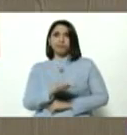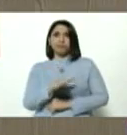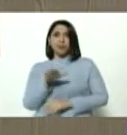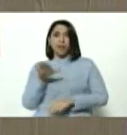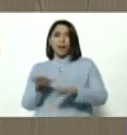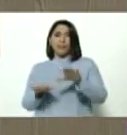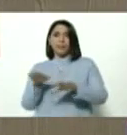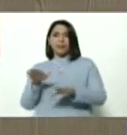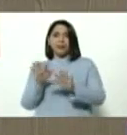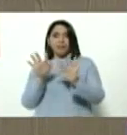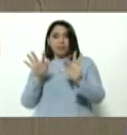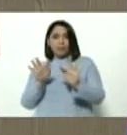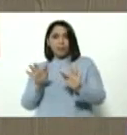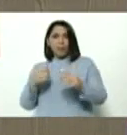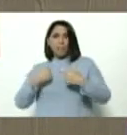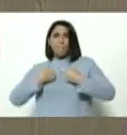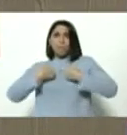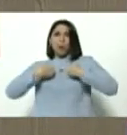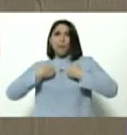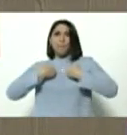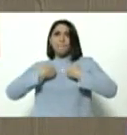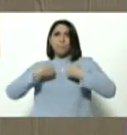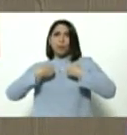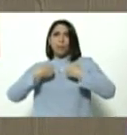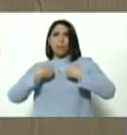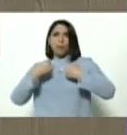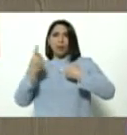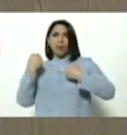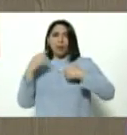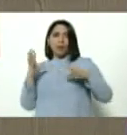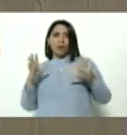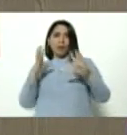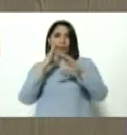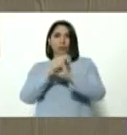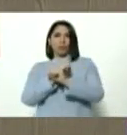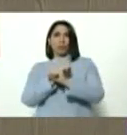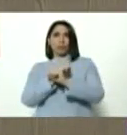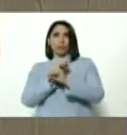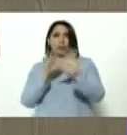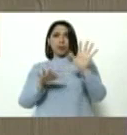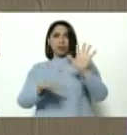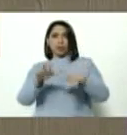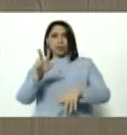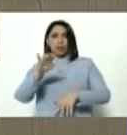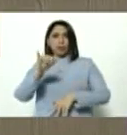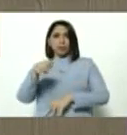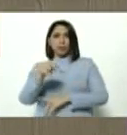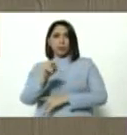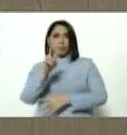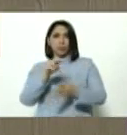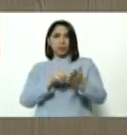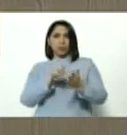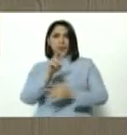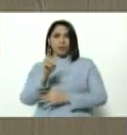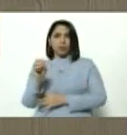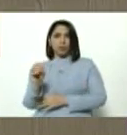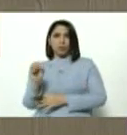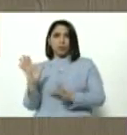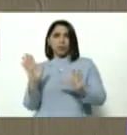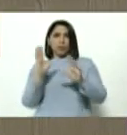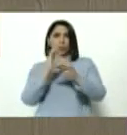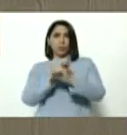de las maniobras de resucitación anoche del 13 de junio de 2020 en horas de la